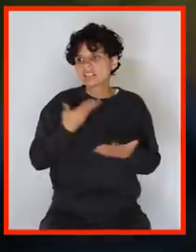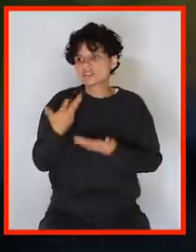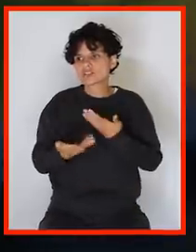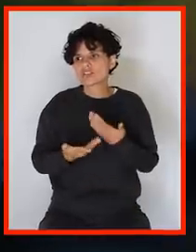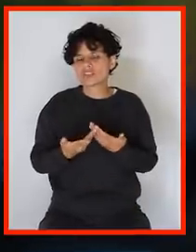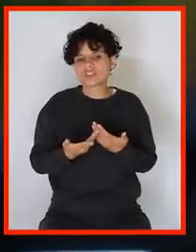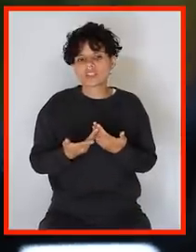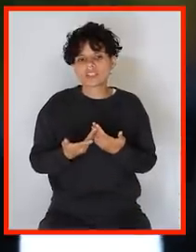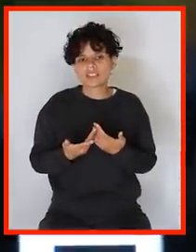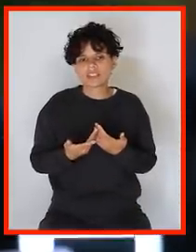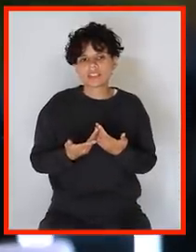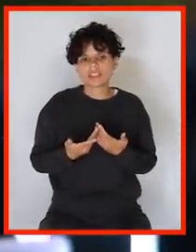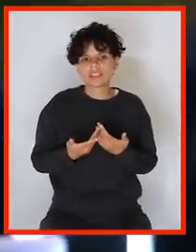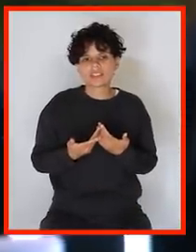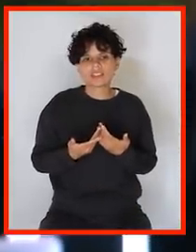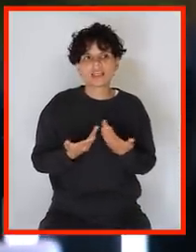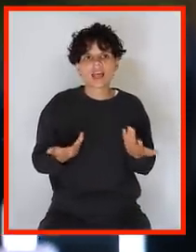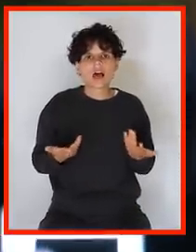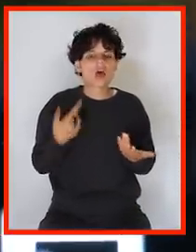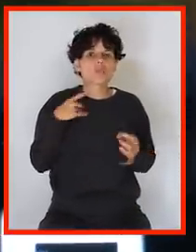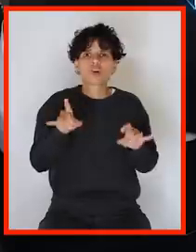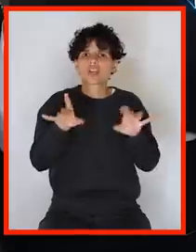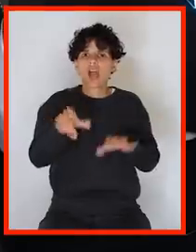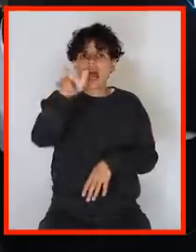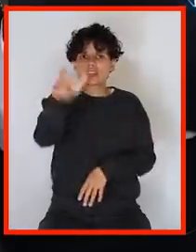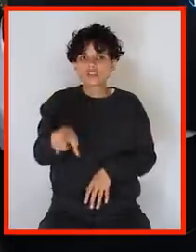como que le iba a hacer en caso de que él falleciera, ¿cachai?